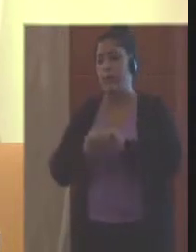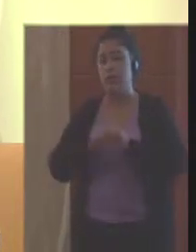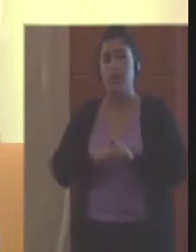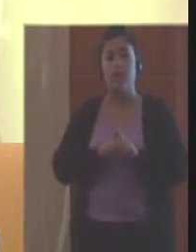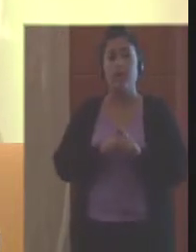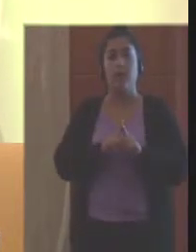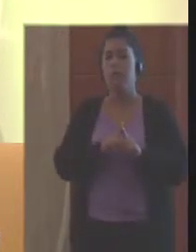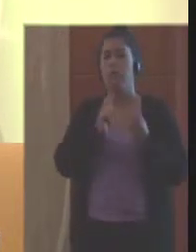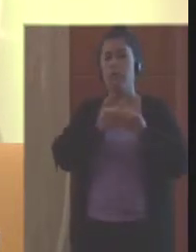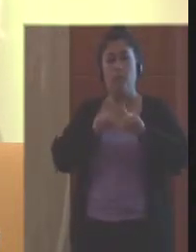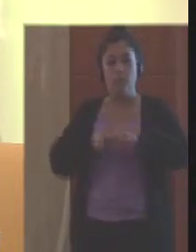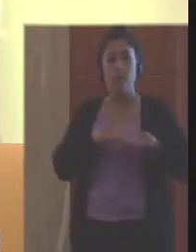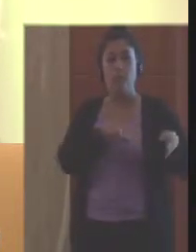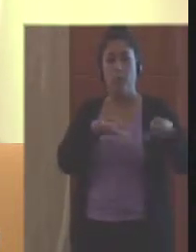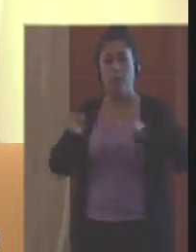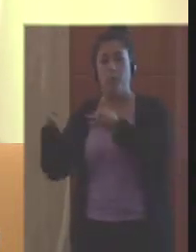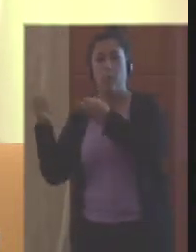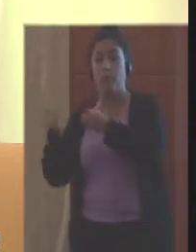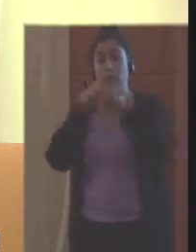canales informales